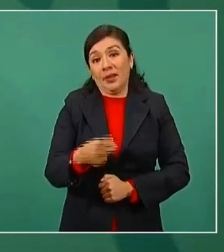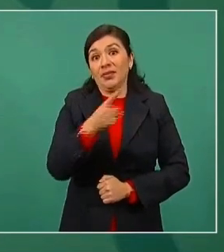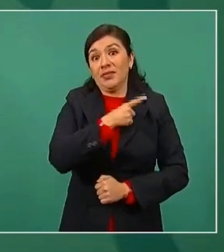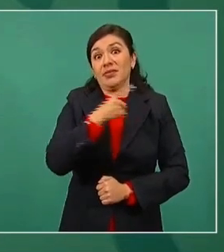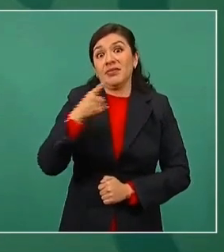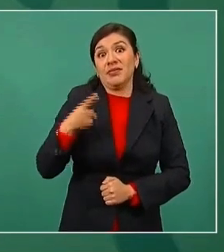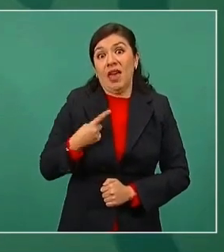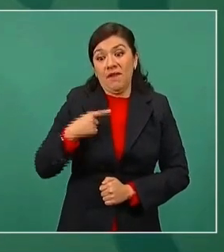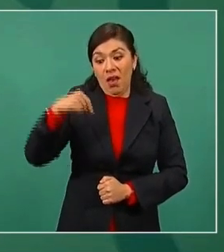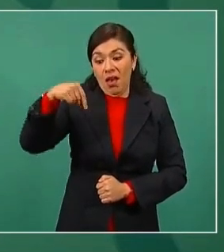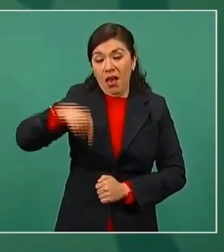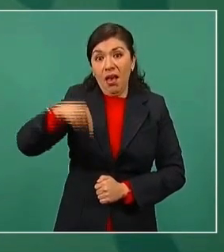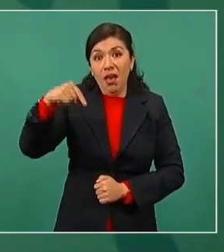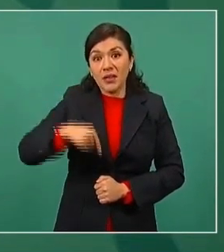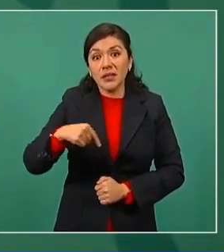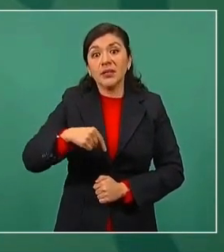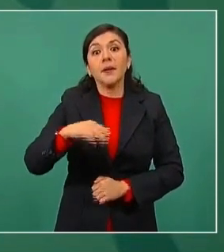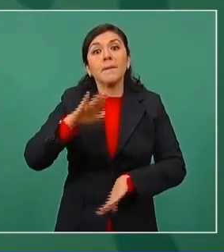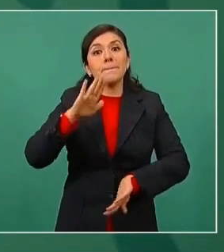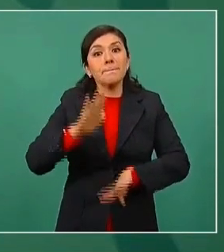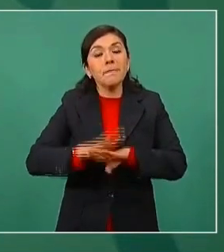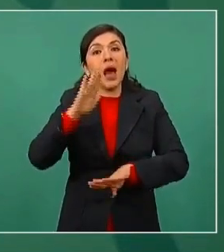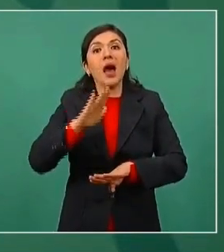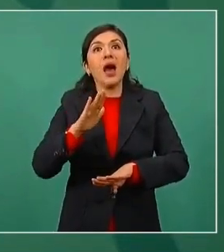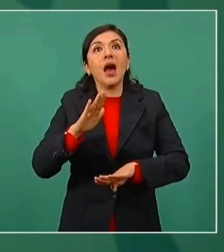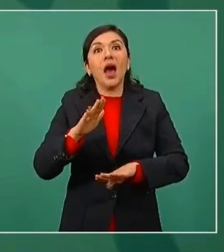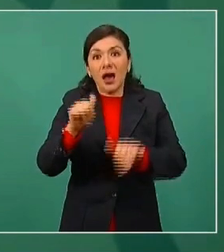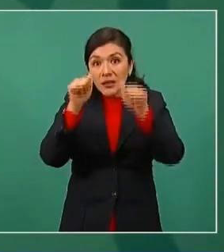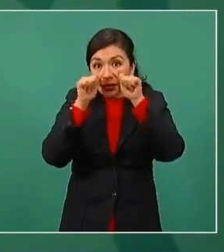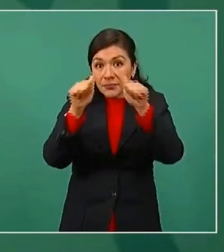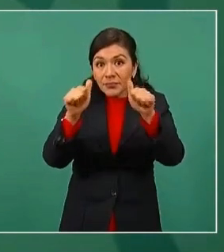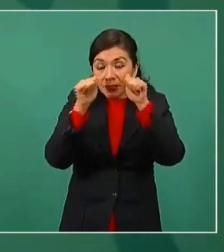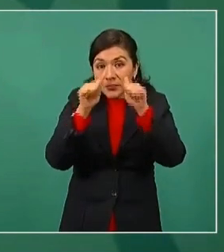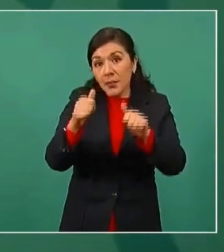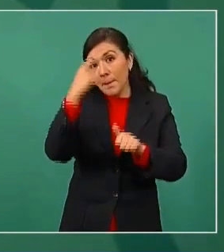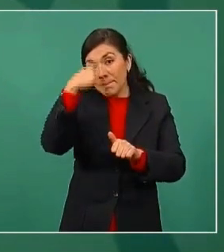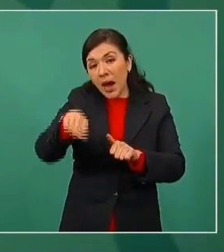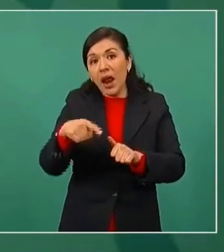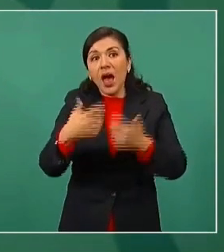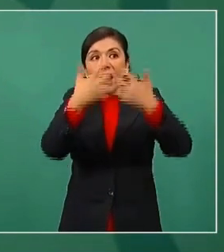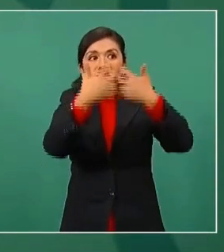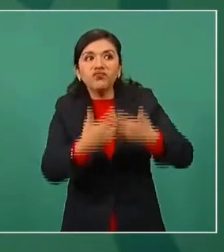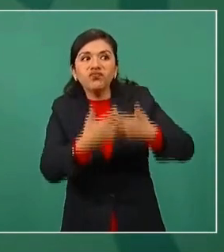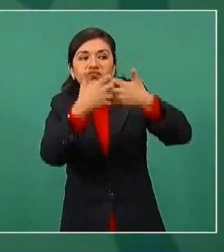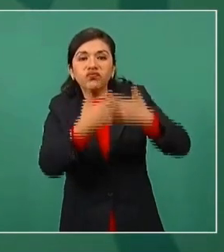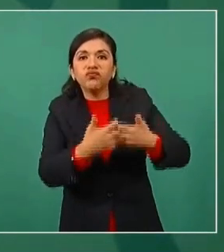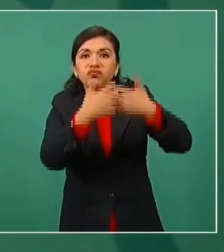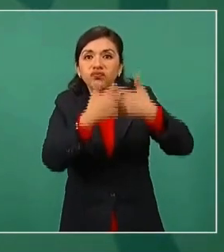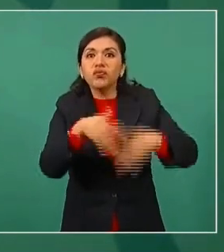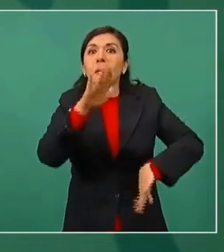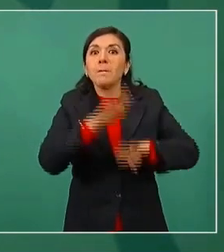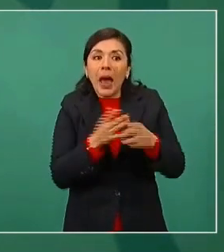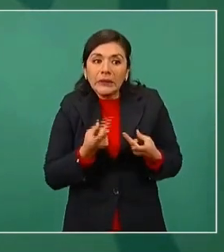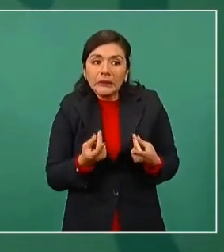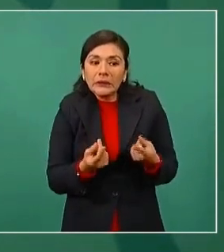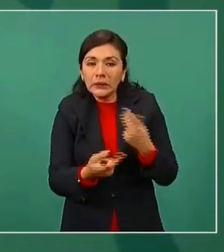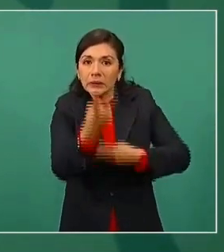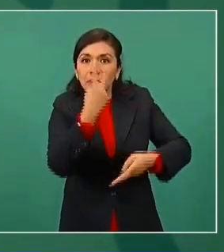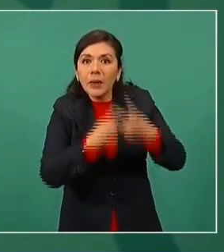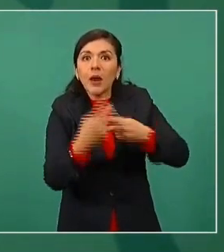debemos de darle más atención a la producción, producir más,